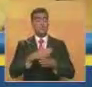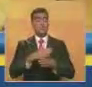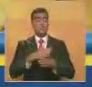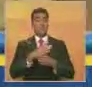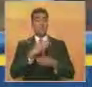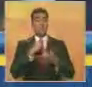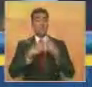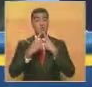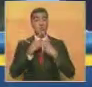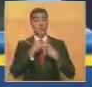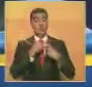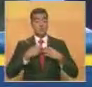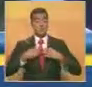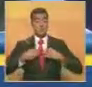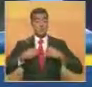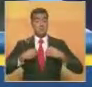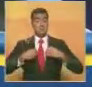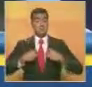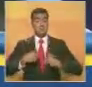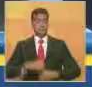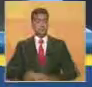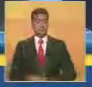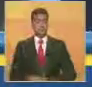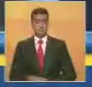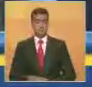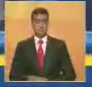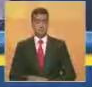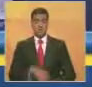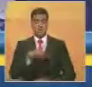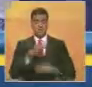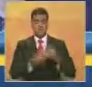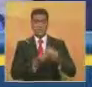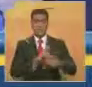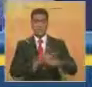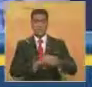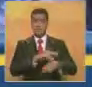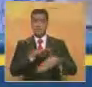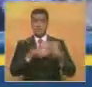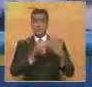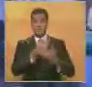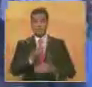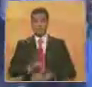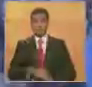color de su camisa. El Comando Tricolor realizó este sábado una jornada médica en todo el país.